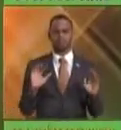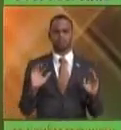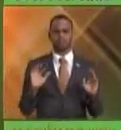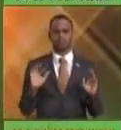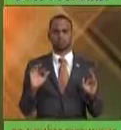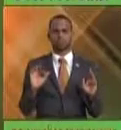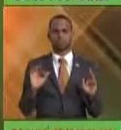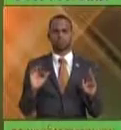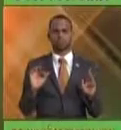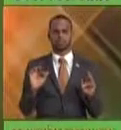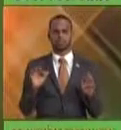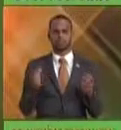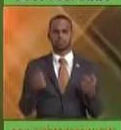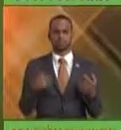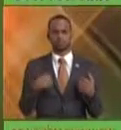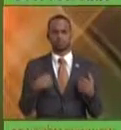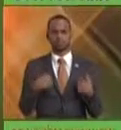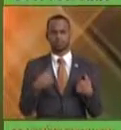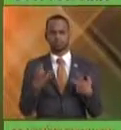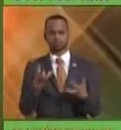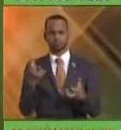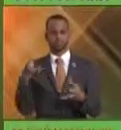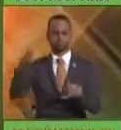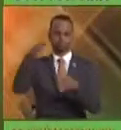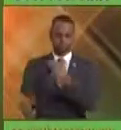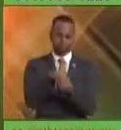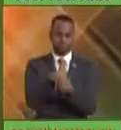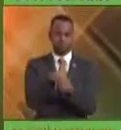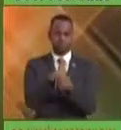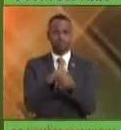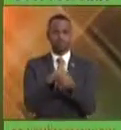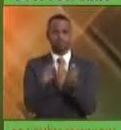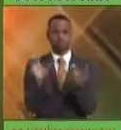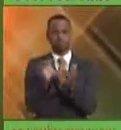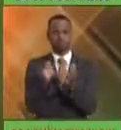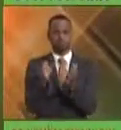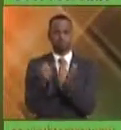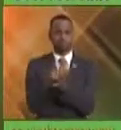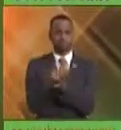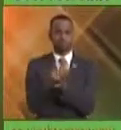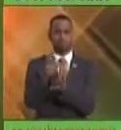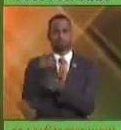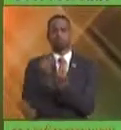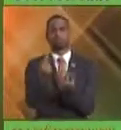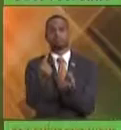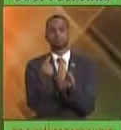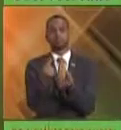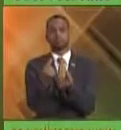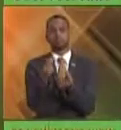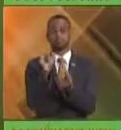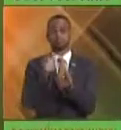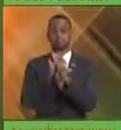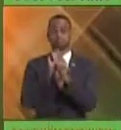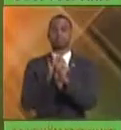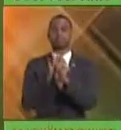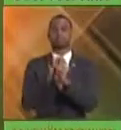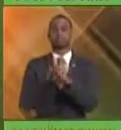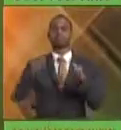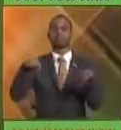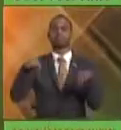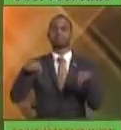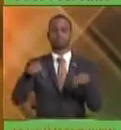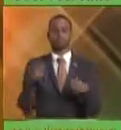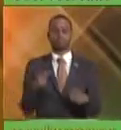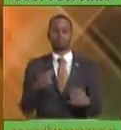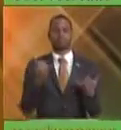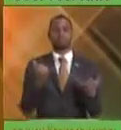entonces queremos acceder al certificado que es lo que es un magnífico ejemplo tomemos por ejemplo el caso del